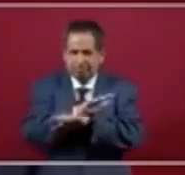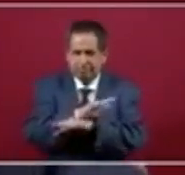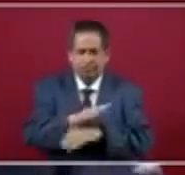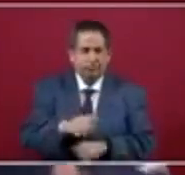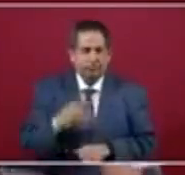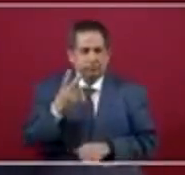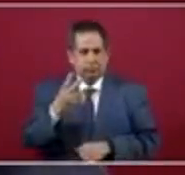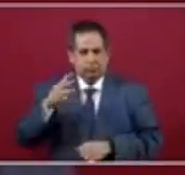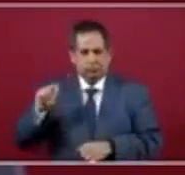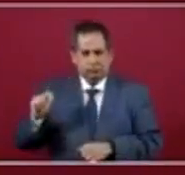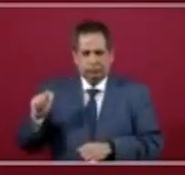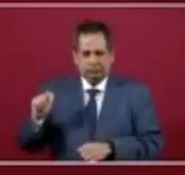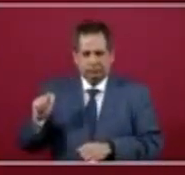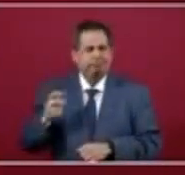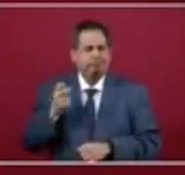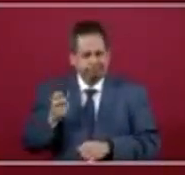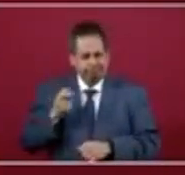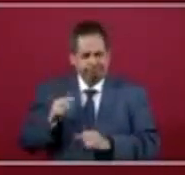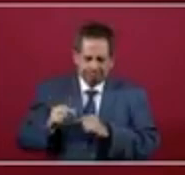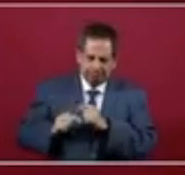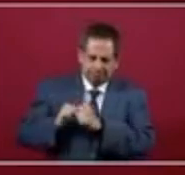Entonces es un proceso.